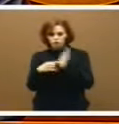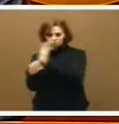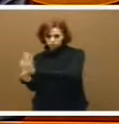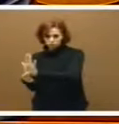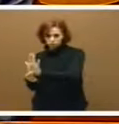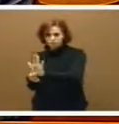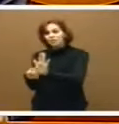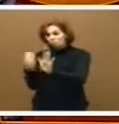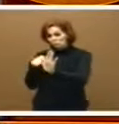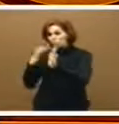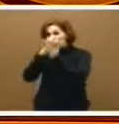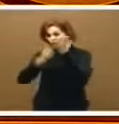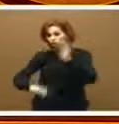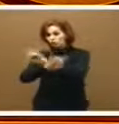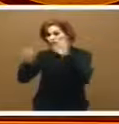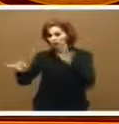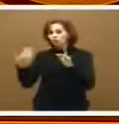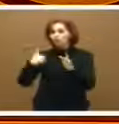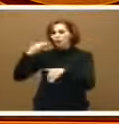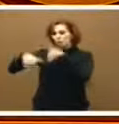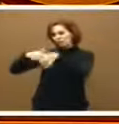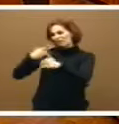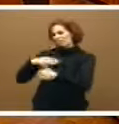sometido a la consideración de sus señorías. Muchas gracias.